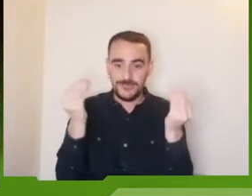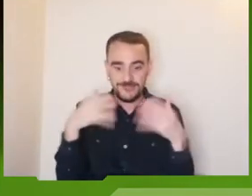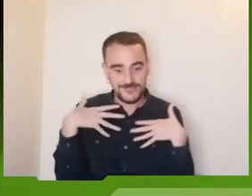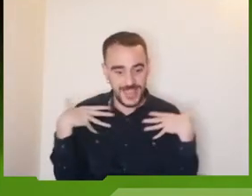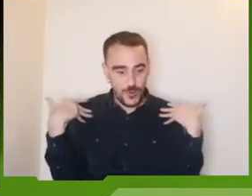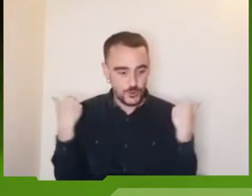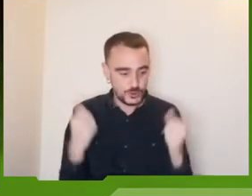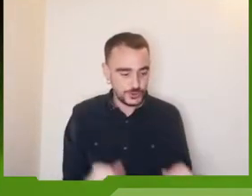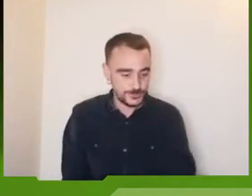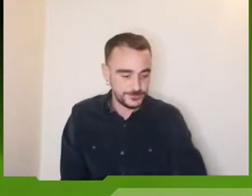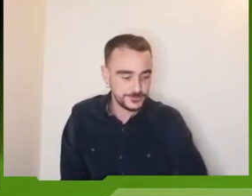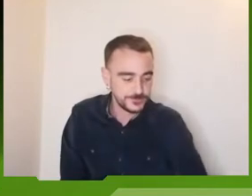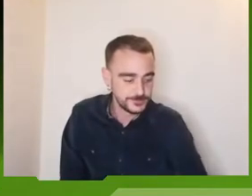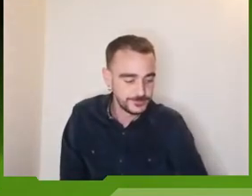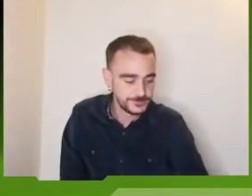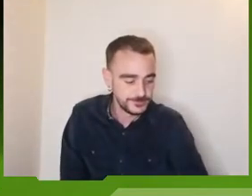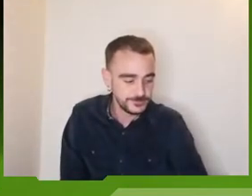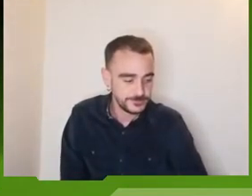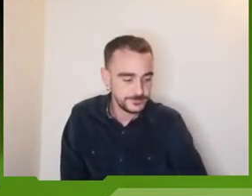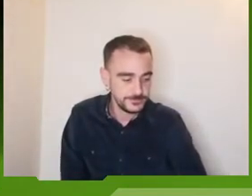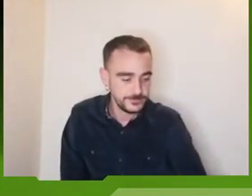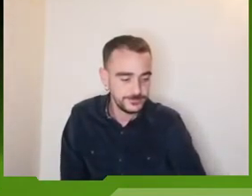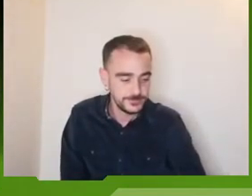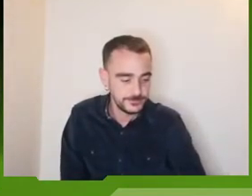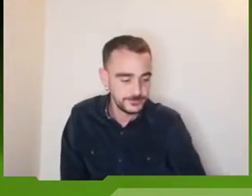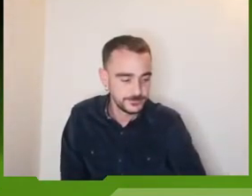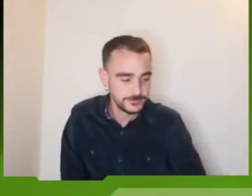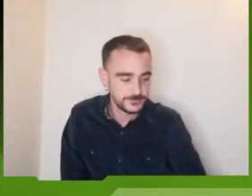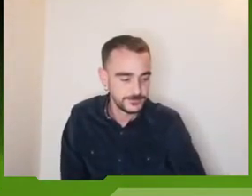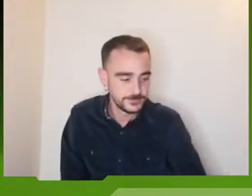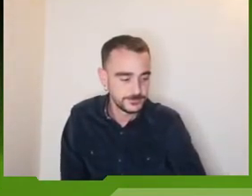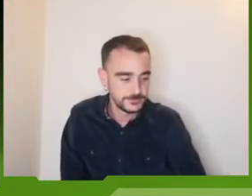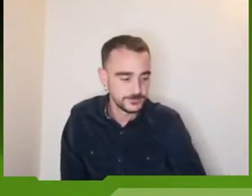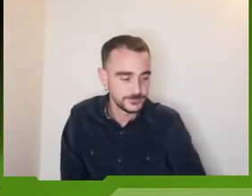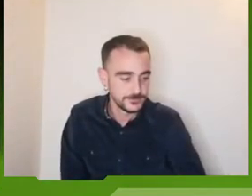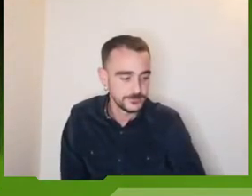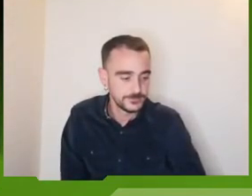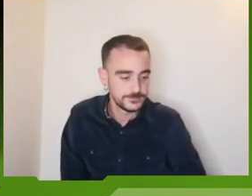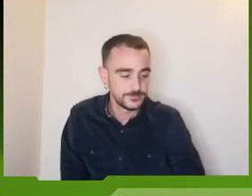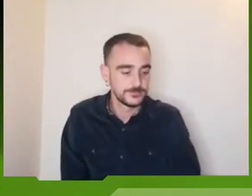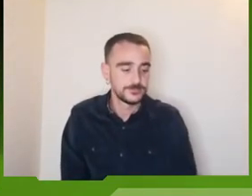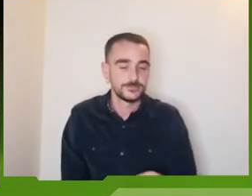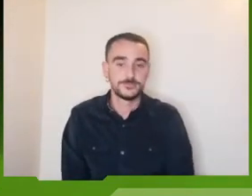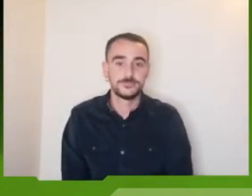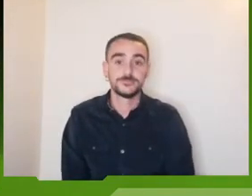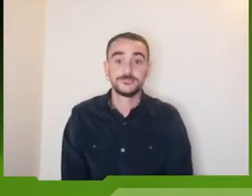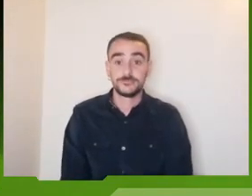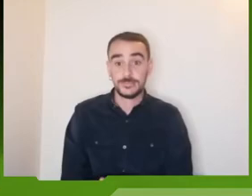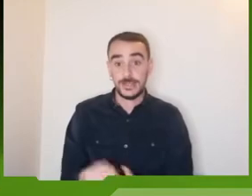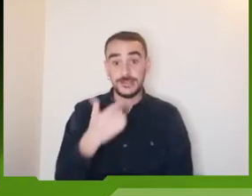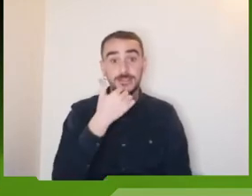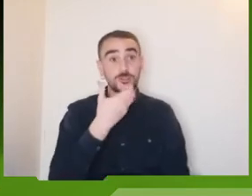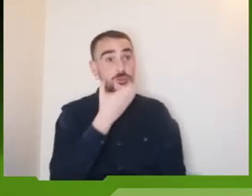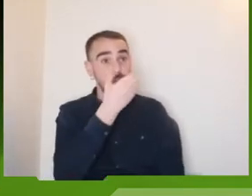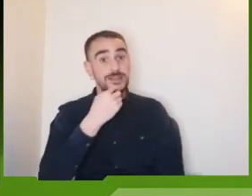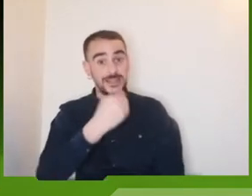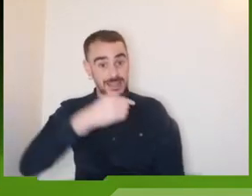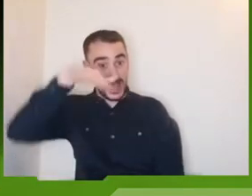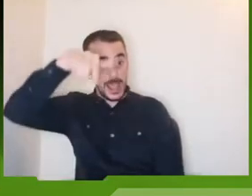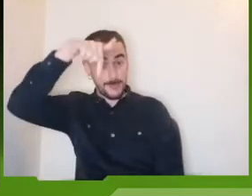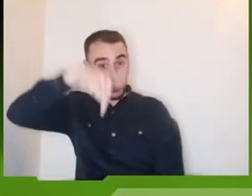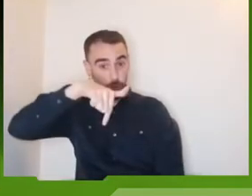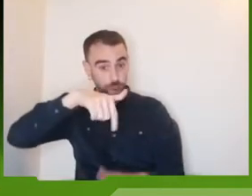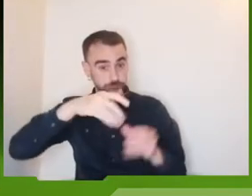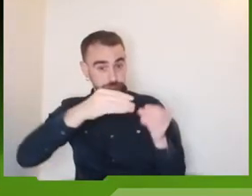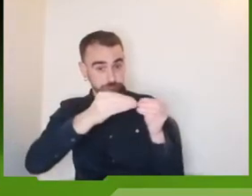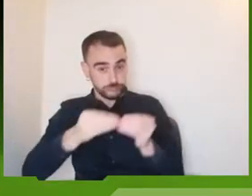ver, acerco un poco más a la cámara. Espero unos segundos para verme yo Un misma. poco más abajo, aquí. A ver, ¿aquí?